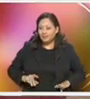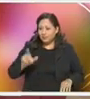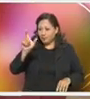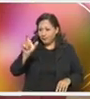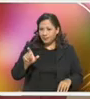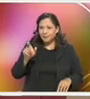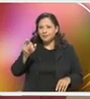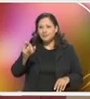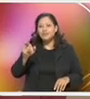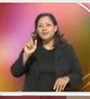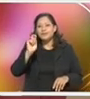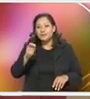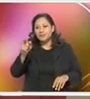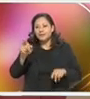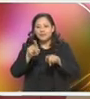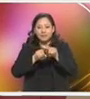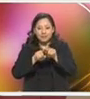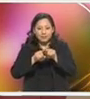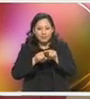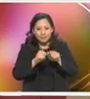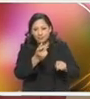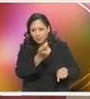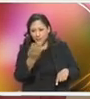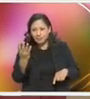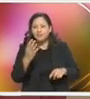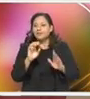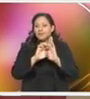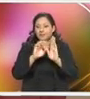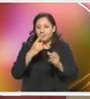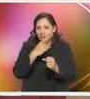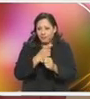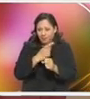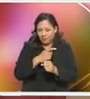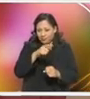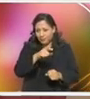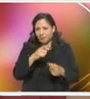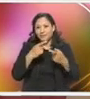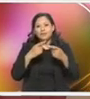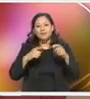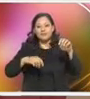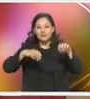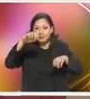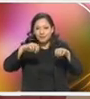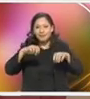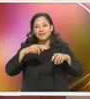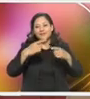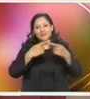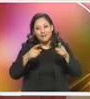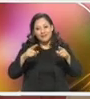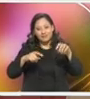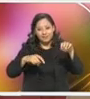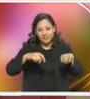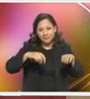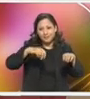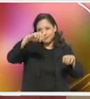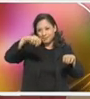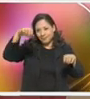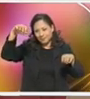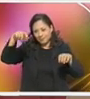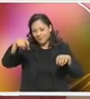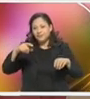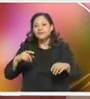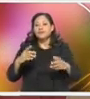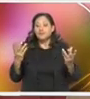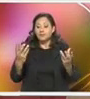relación entre los hermanos? En primer lugar, la diferencia de edades, ¿no? Cuando son